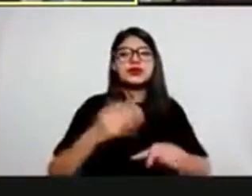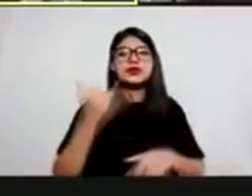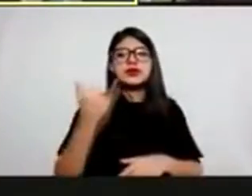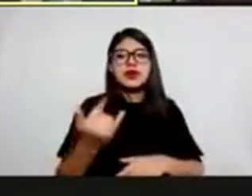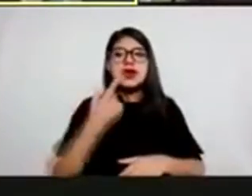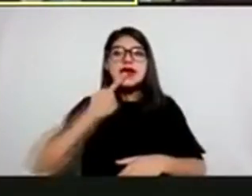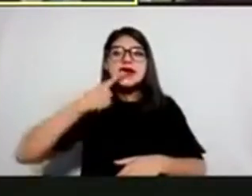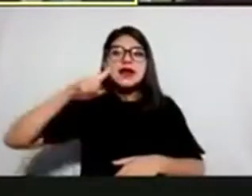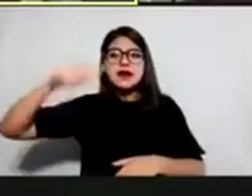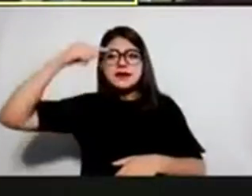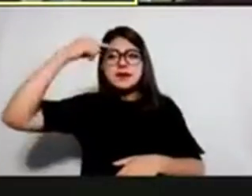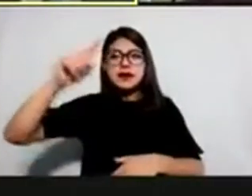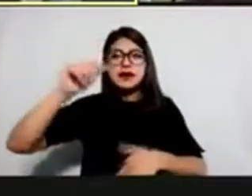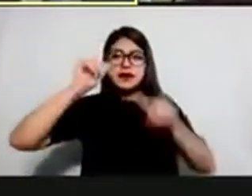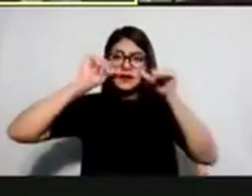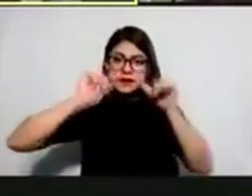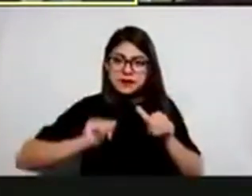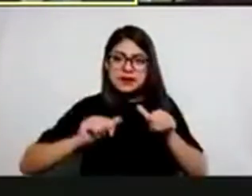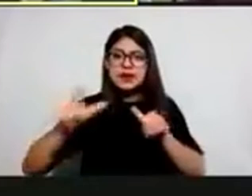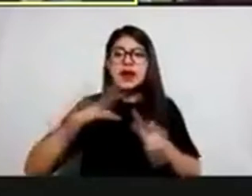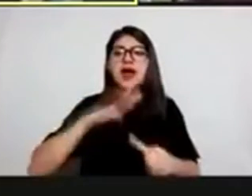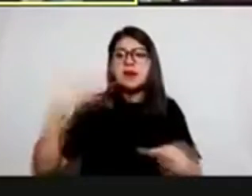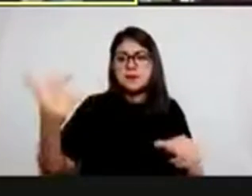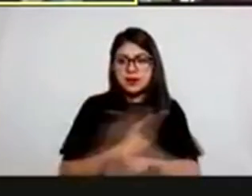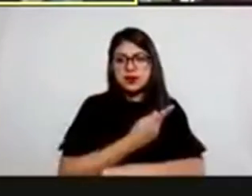la vulneración de violencia política de género